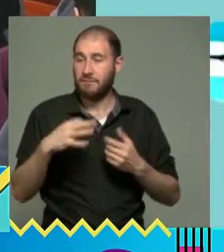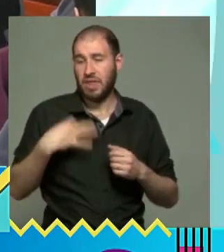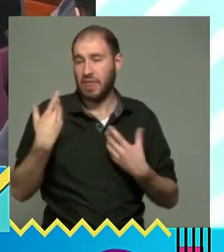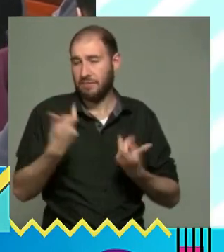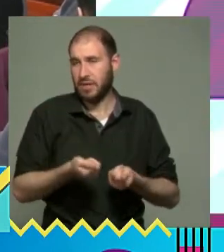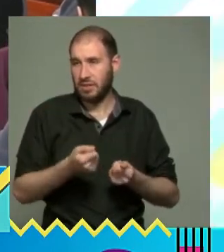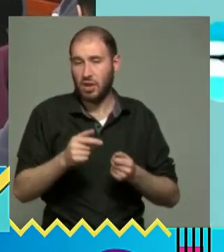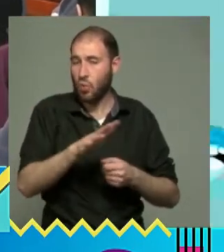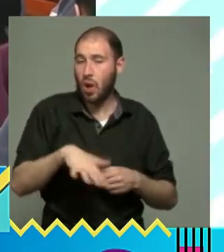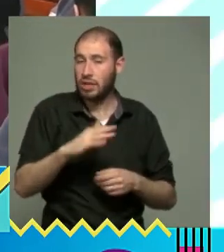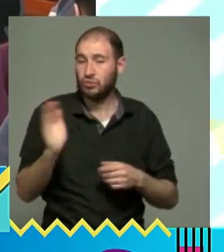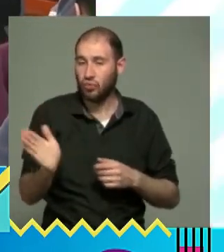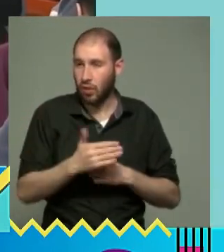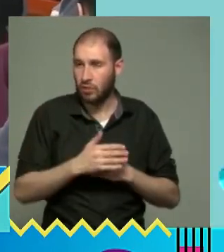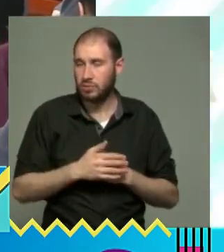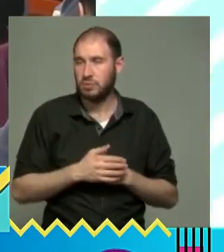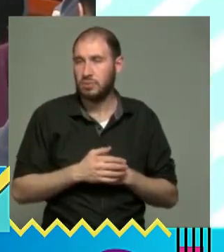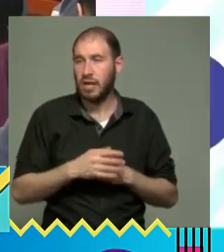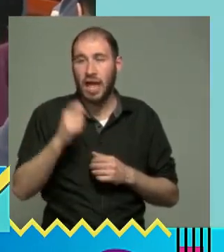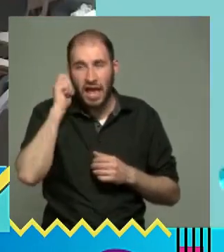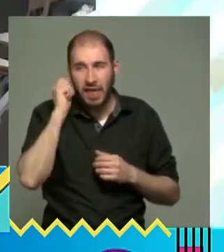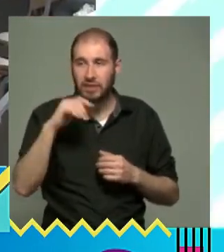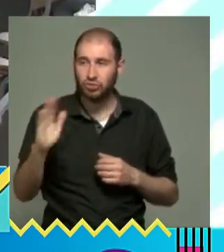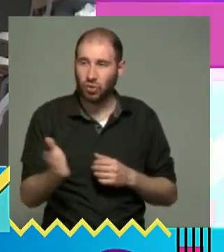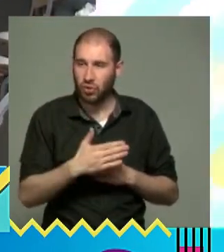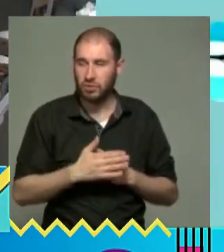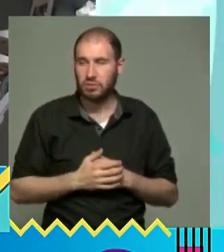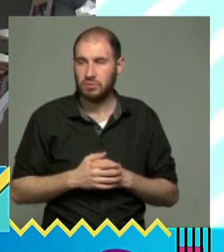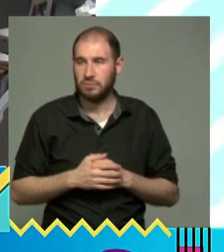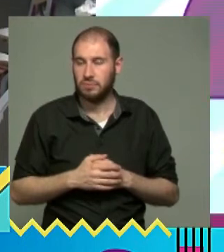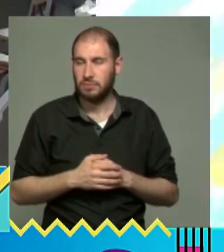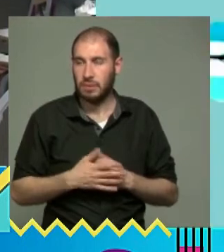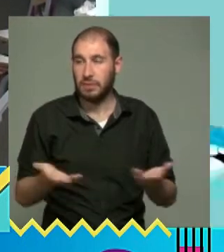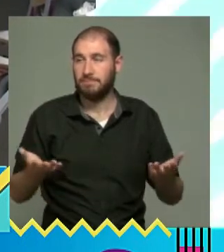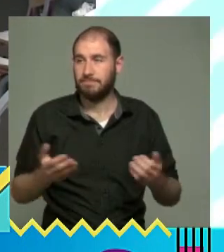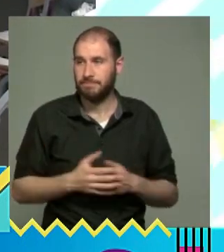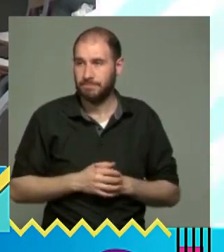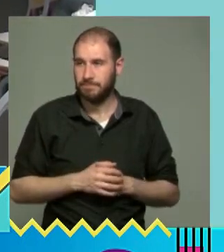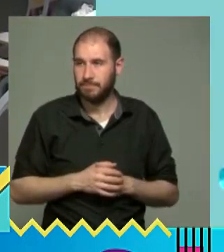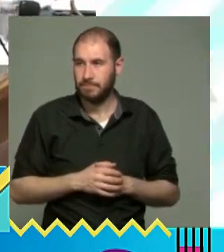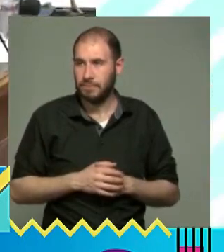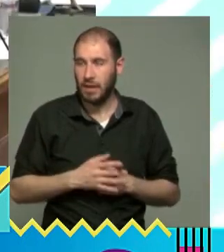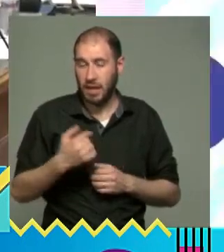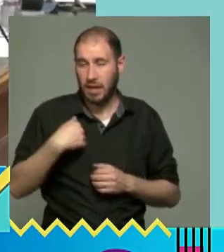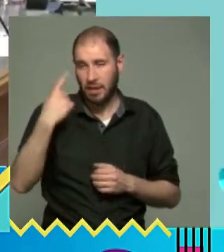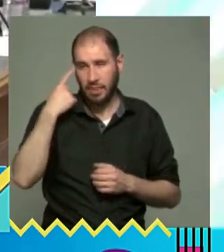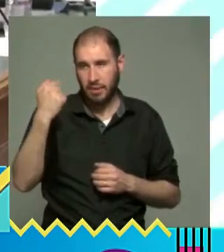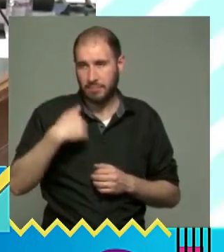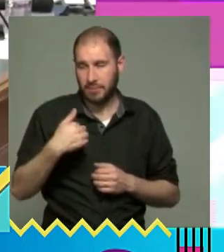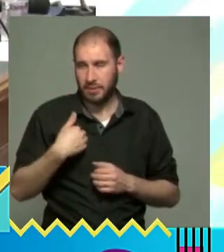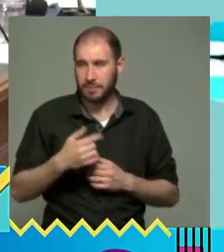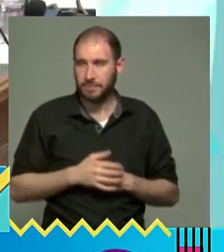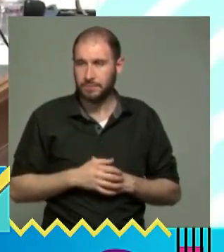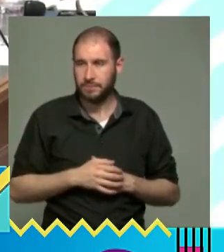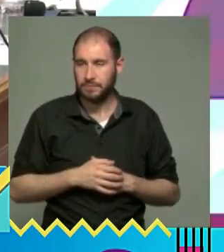vida en todos los ámbitos, en todas las edades. Y bueno, mi concepción obviamente que es desde